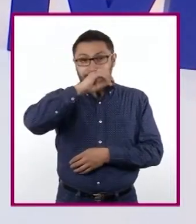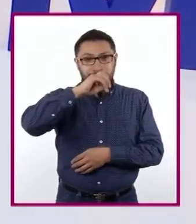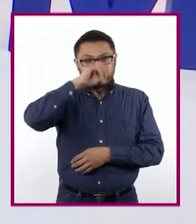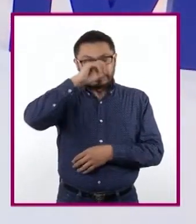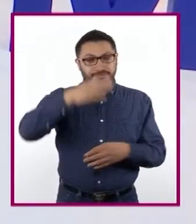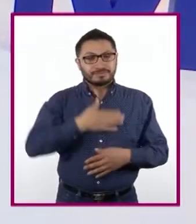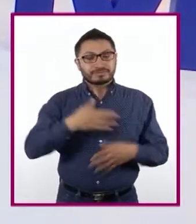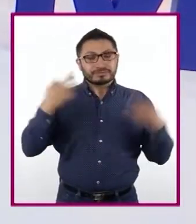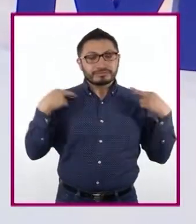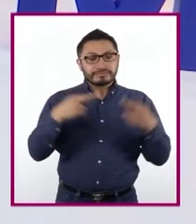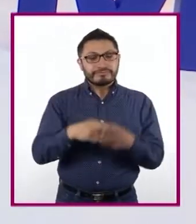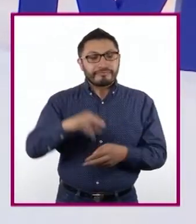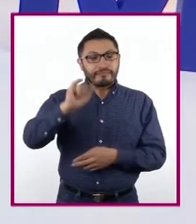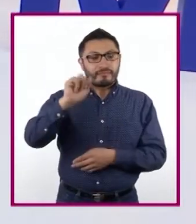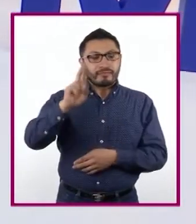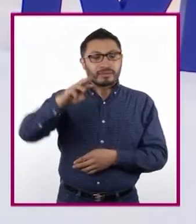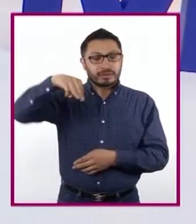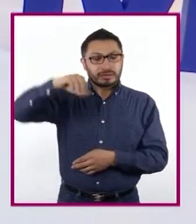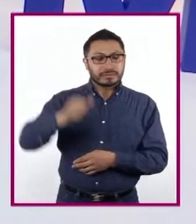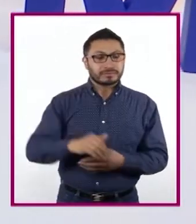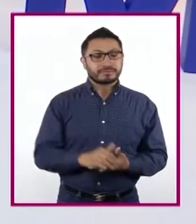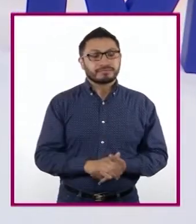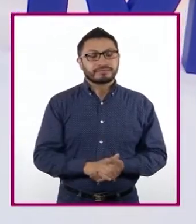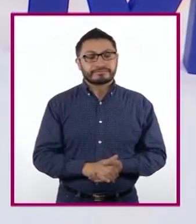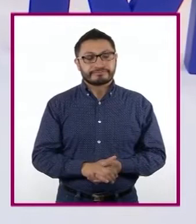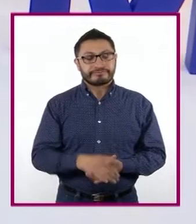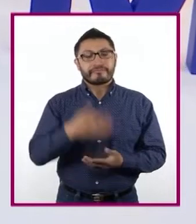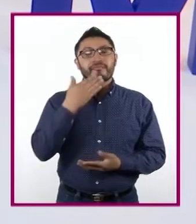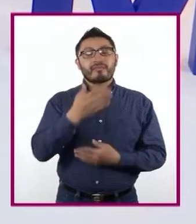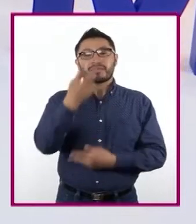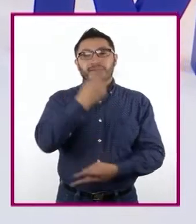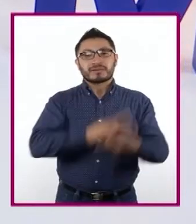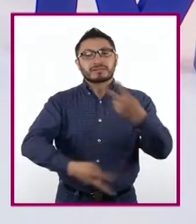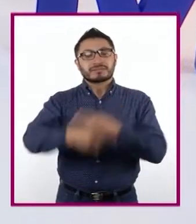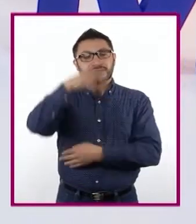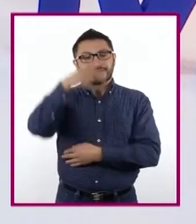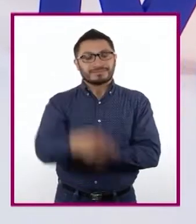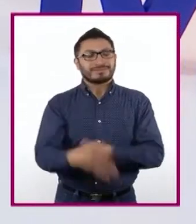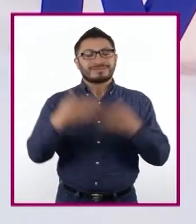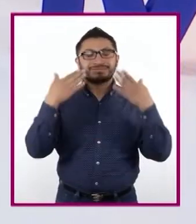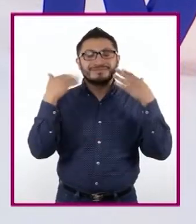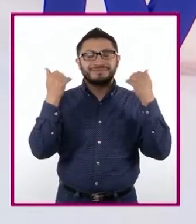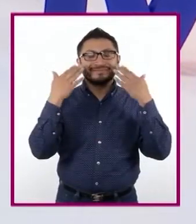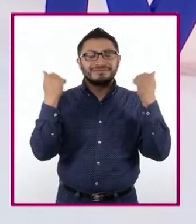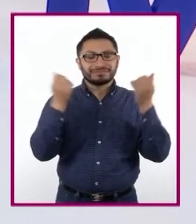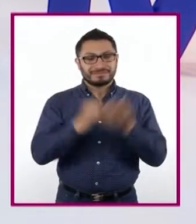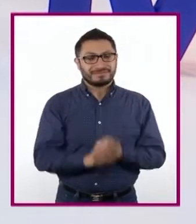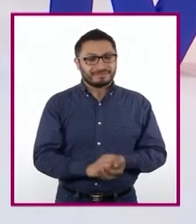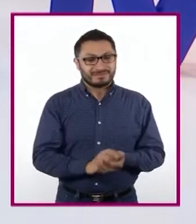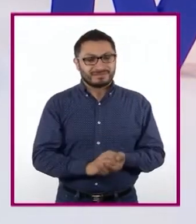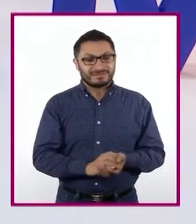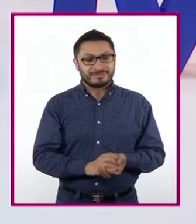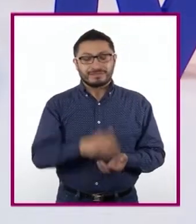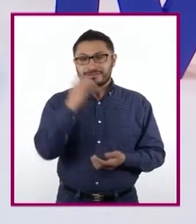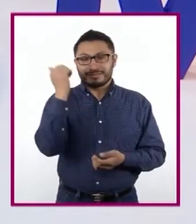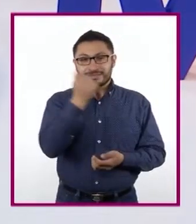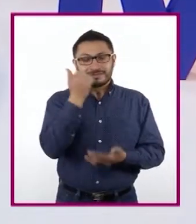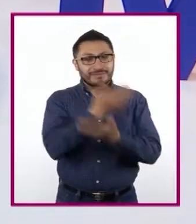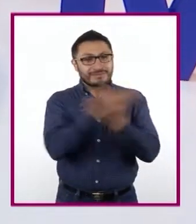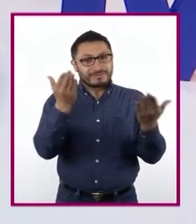Soy la profesora Irma Uribe García y les doy la más cálida de las bienvenidas,